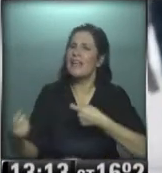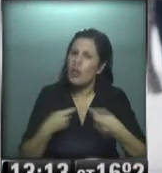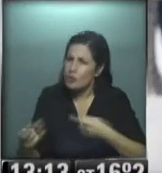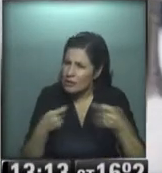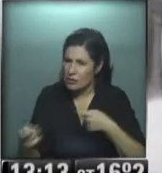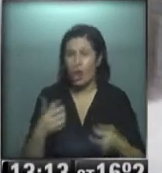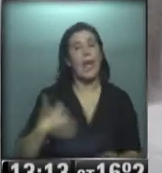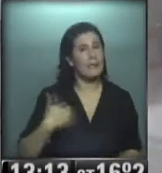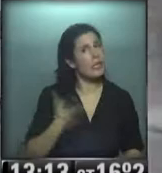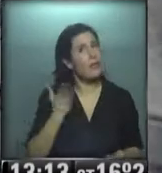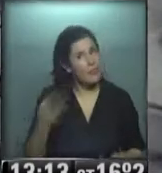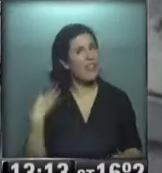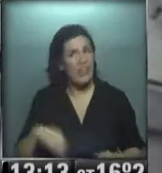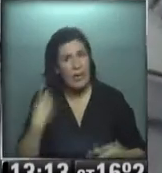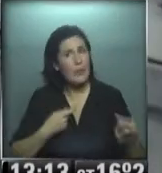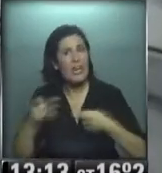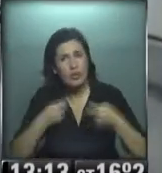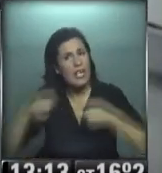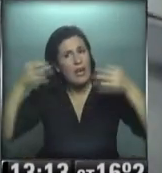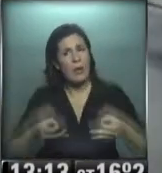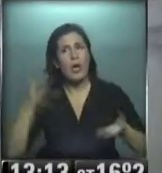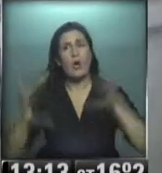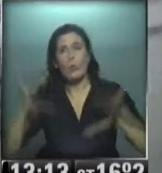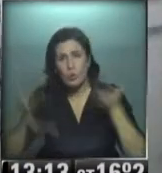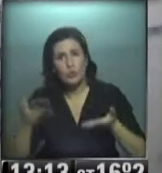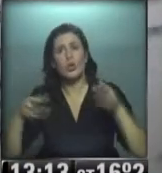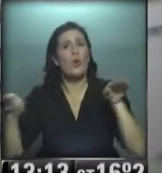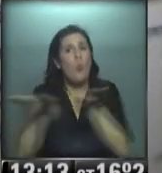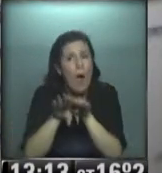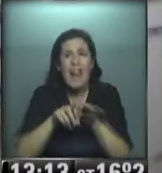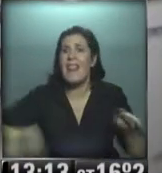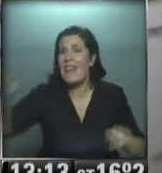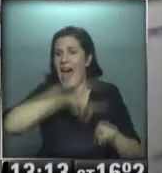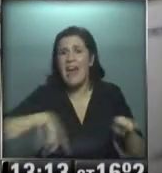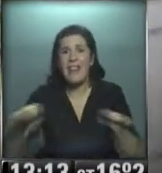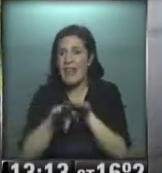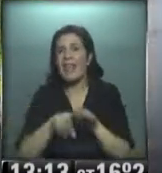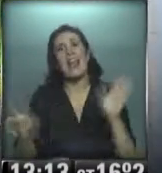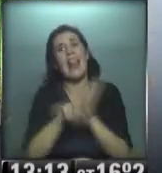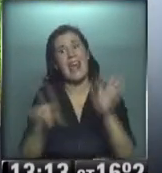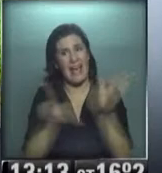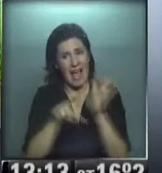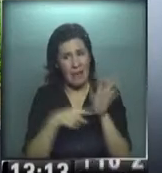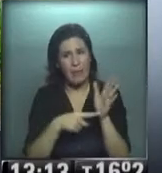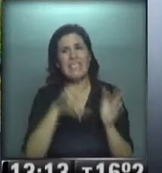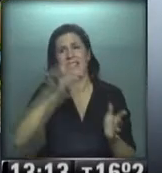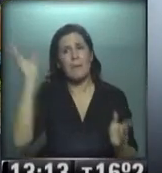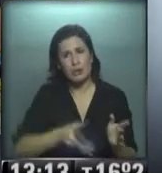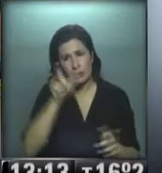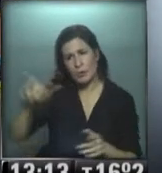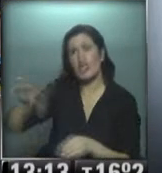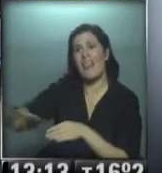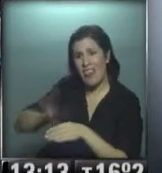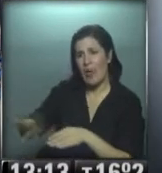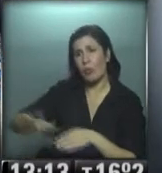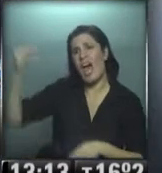que deberán ser justas equitativas y legales para que contemplen al ciento por ciento de los bonistas los fondos buitres representan un